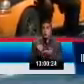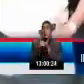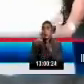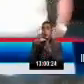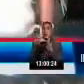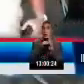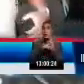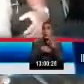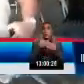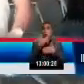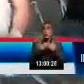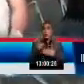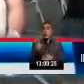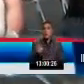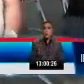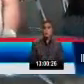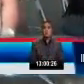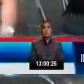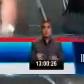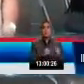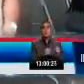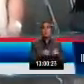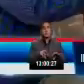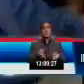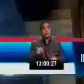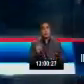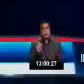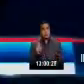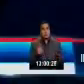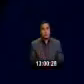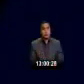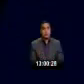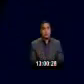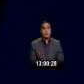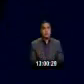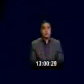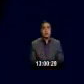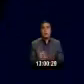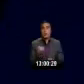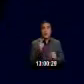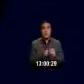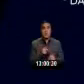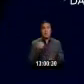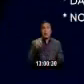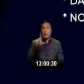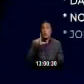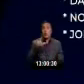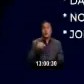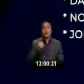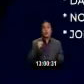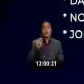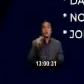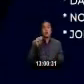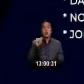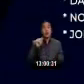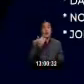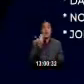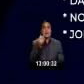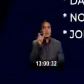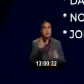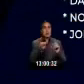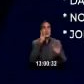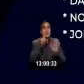lista de los procesados en delincuencia organizada a que se quiere vincular a Paul Granda y también a Susana Mera. Son 15